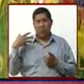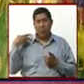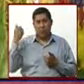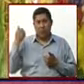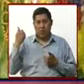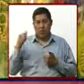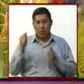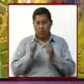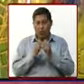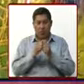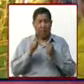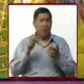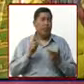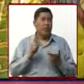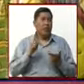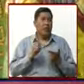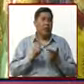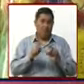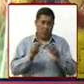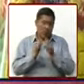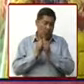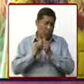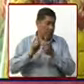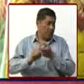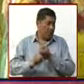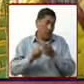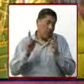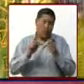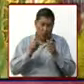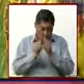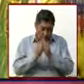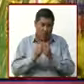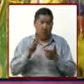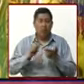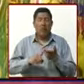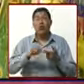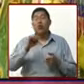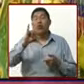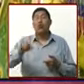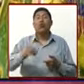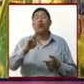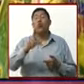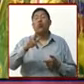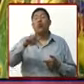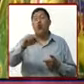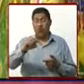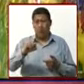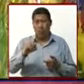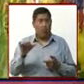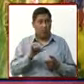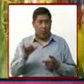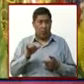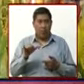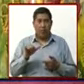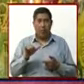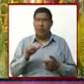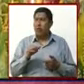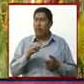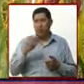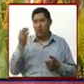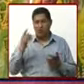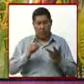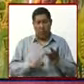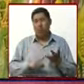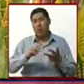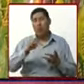Juan José Zúñiga, que vayan a presentar los dos, por favor. El señor Julio Omar Butrado Semperpeni, el